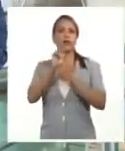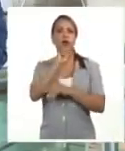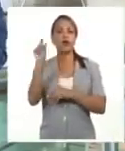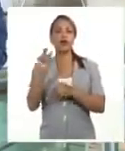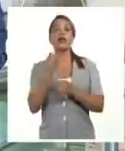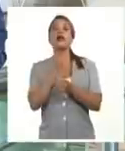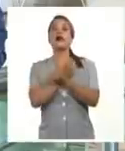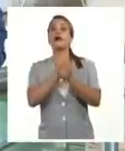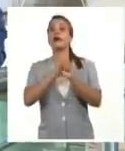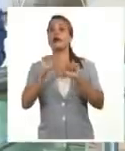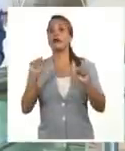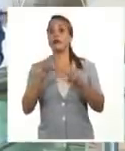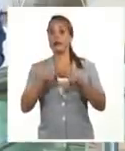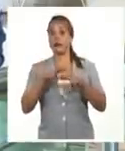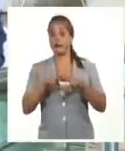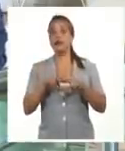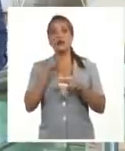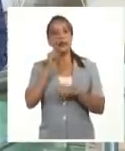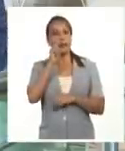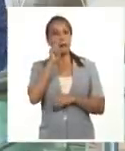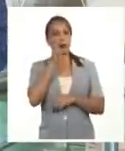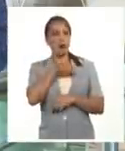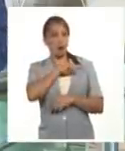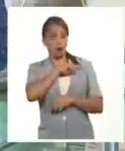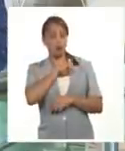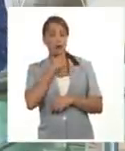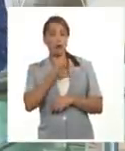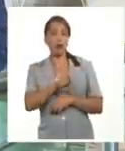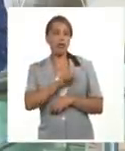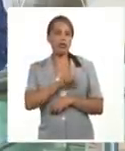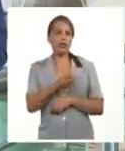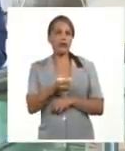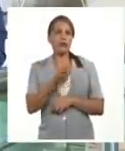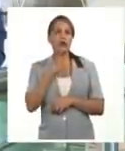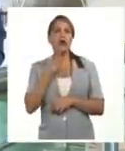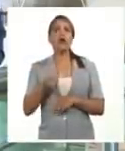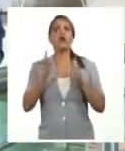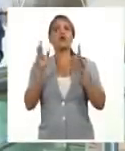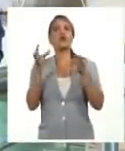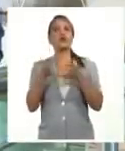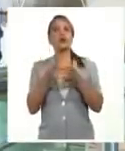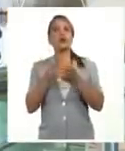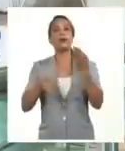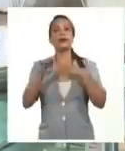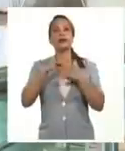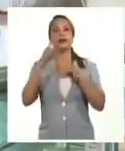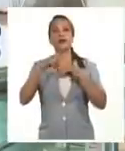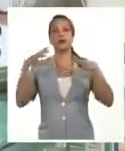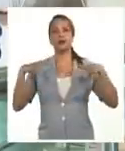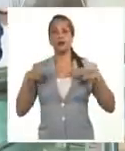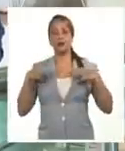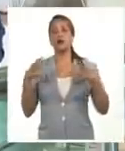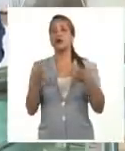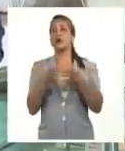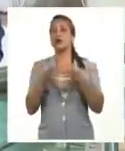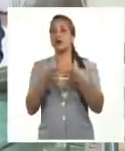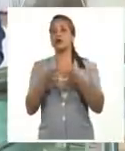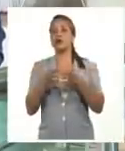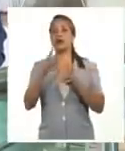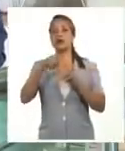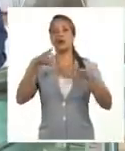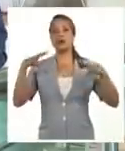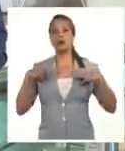donde hace apenas unos minutos concluyó una actualización por parte del Ministerio de Turismo y el Grupo de Turismo Gaviota a propósito